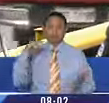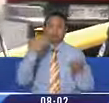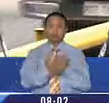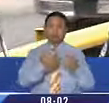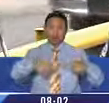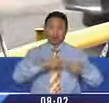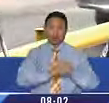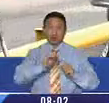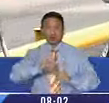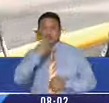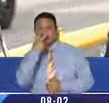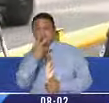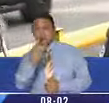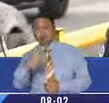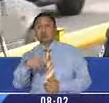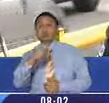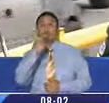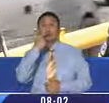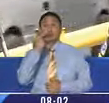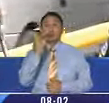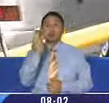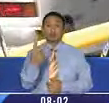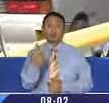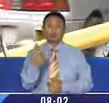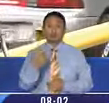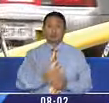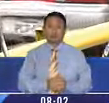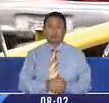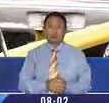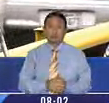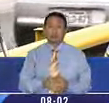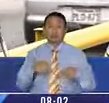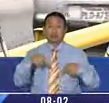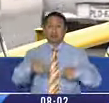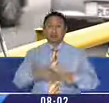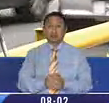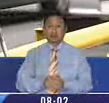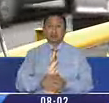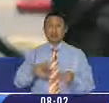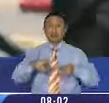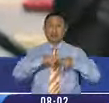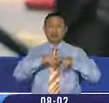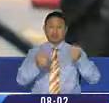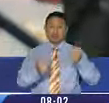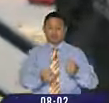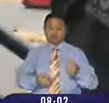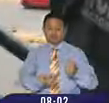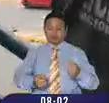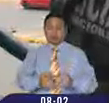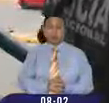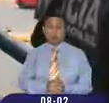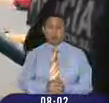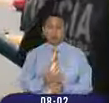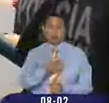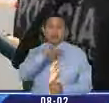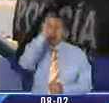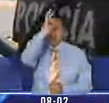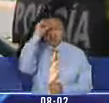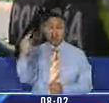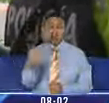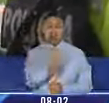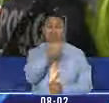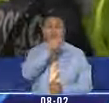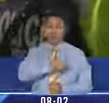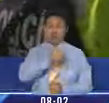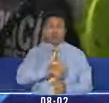logramos evidenciar a dos sujetos de sexo masculino, los cuales intentaban forcejear las puertas de un taxi. Lo que no se esperaban es que los aprendidos estaban